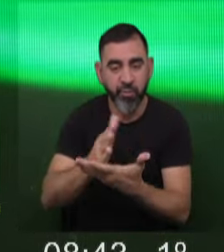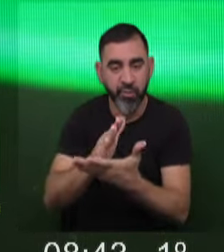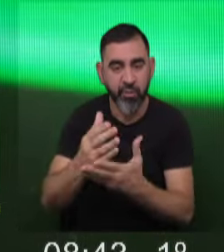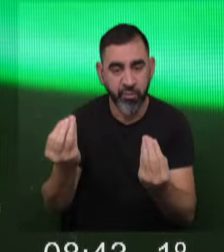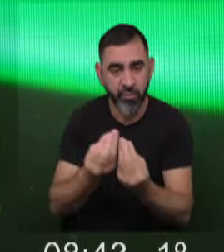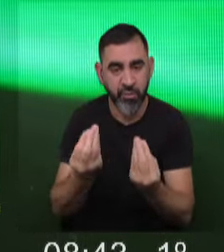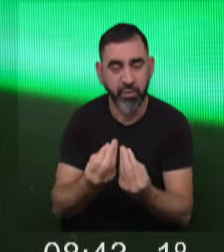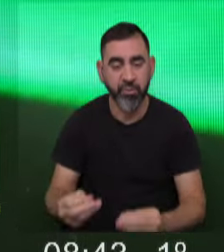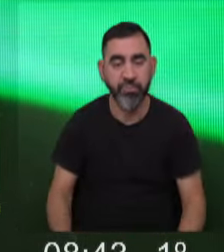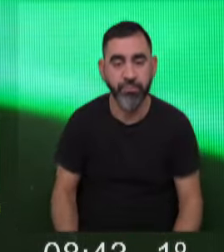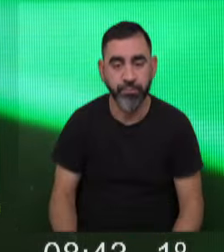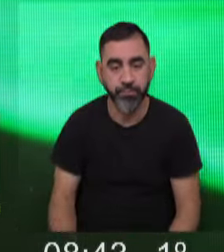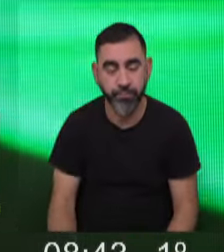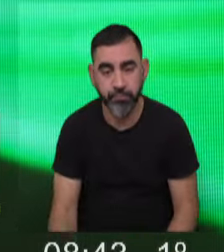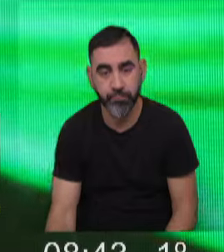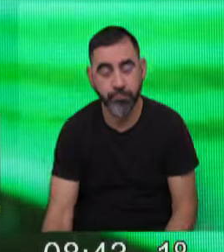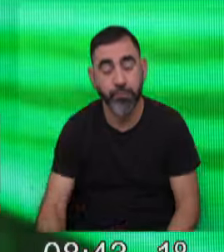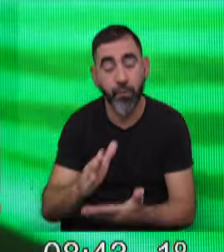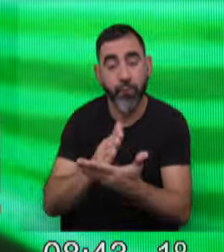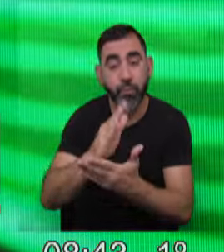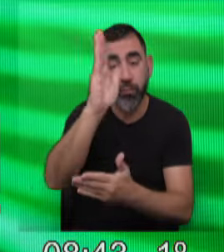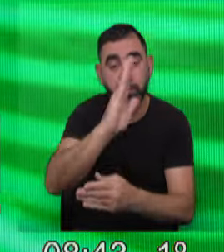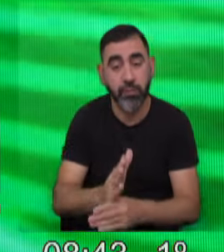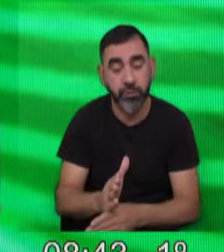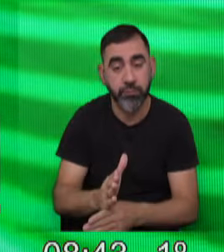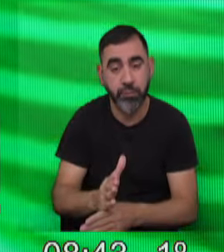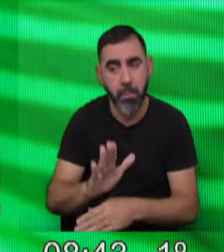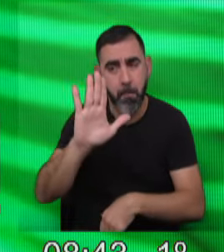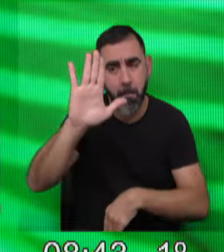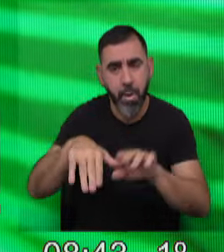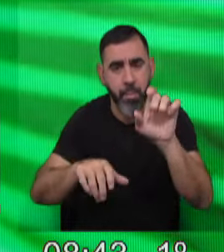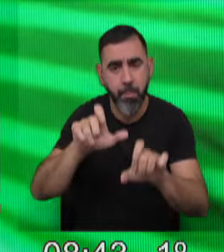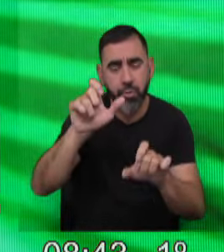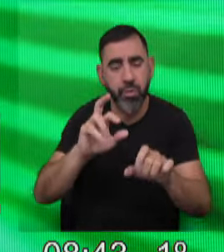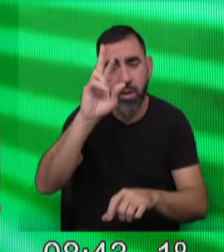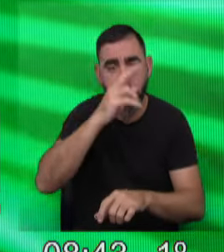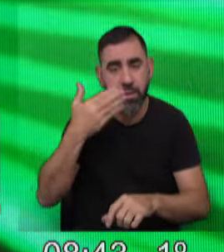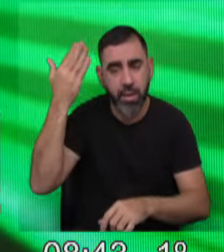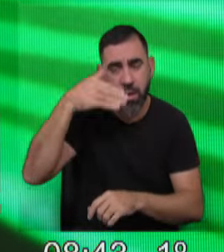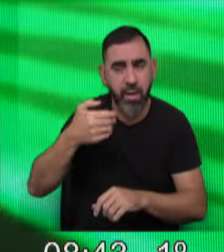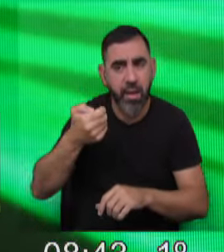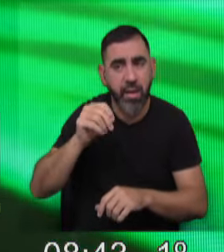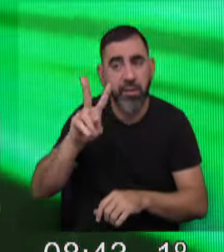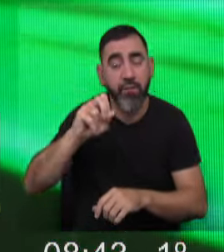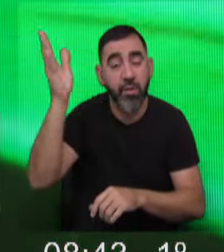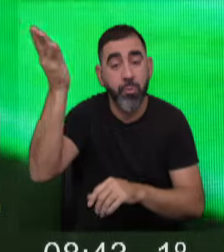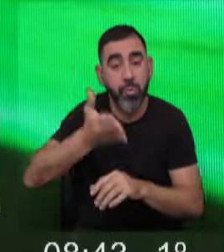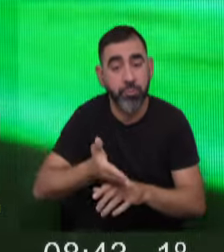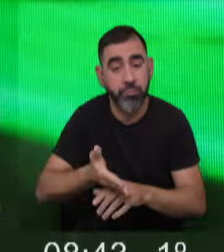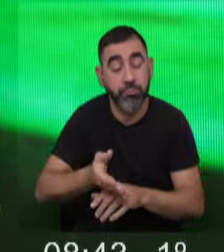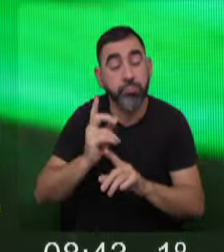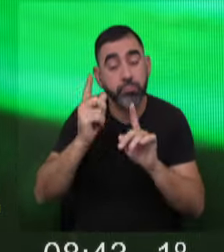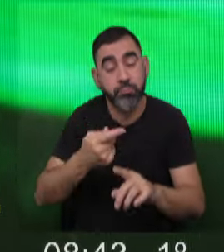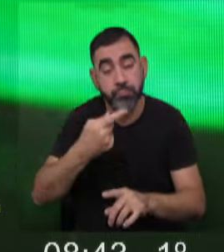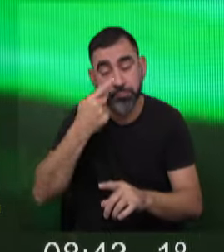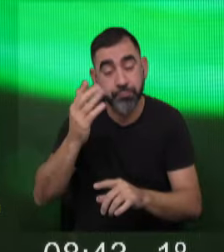porcentaje a nivel nacional, en la frontera con Brasil existe bastante mayor población afrodescendiente, cercano al 20%, y también interesaba